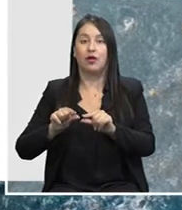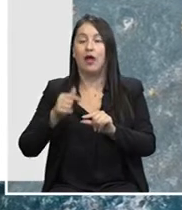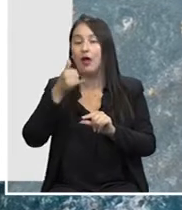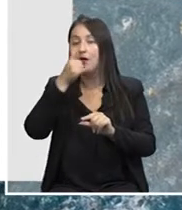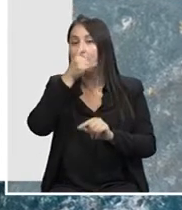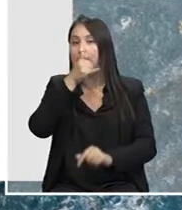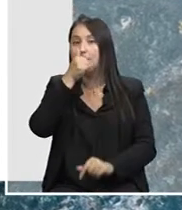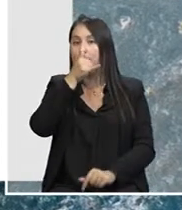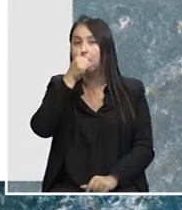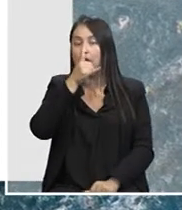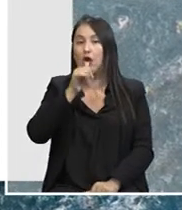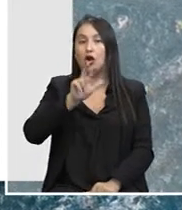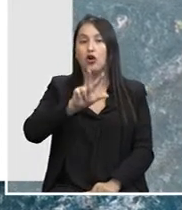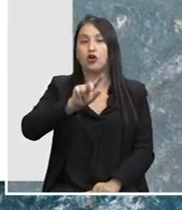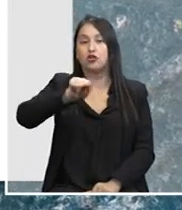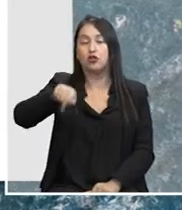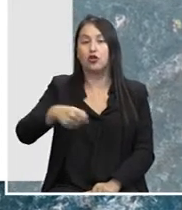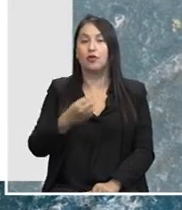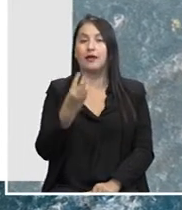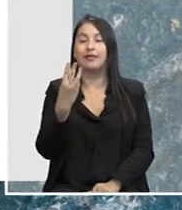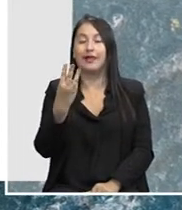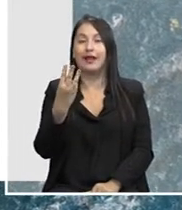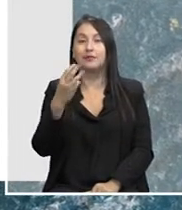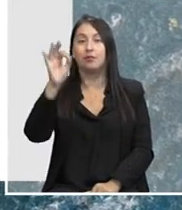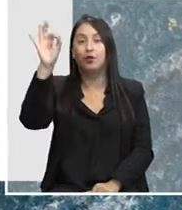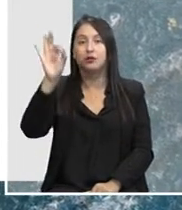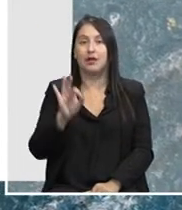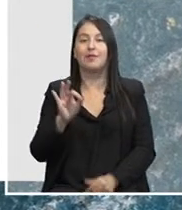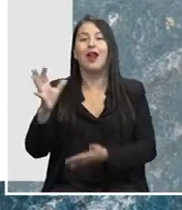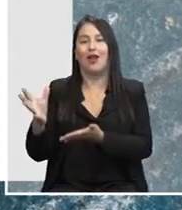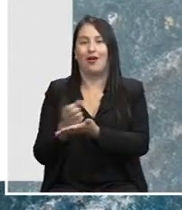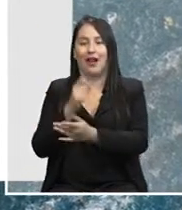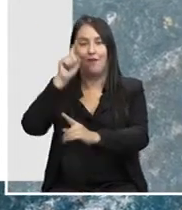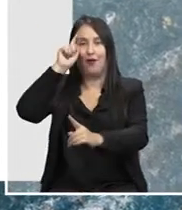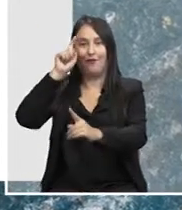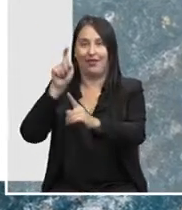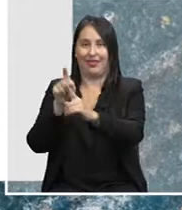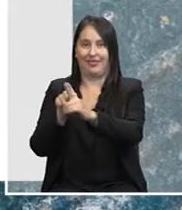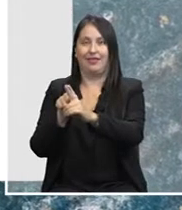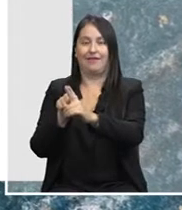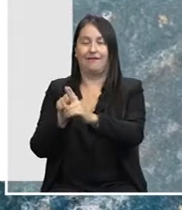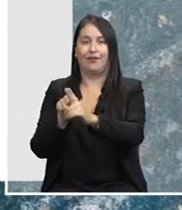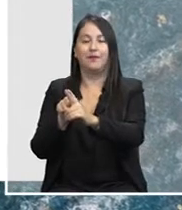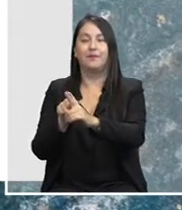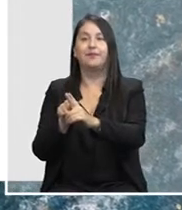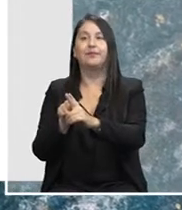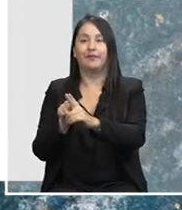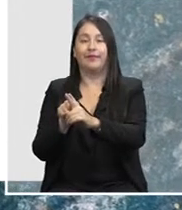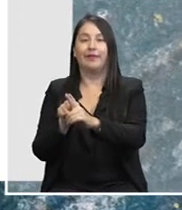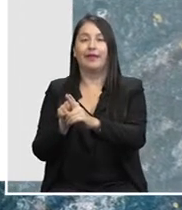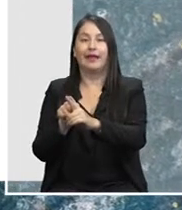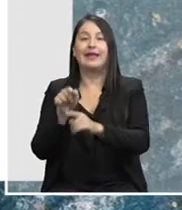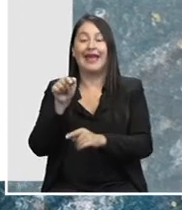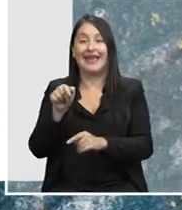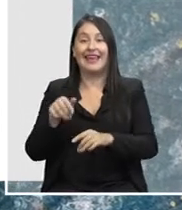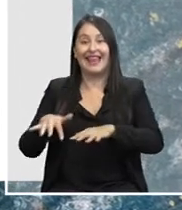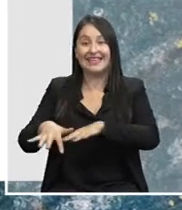contaminación de 8.3%, llegamos al objetivo, ¿cierto? Y se dibujaría la